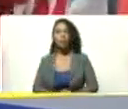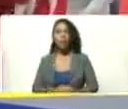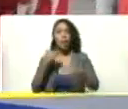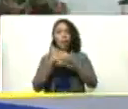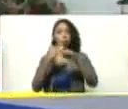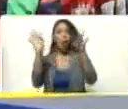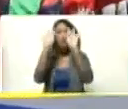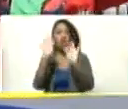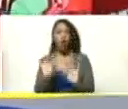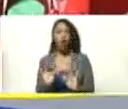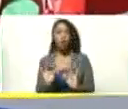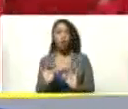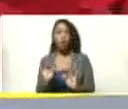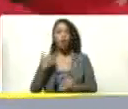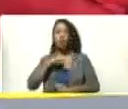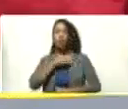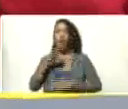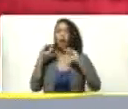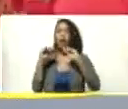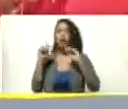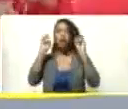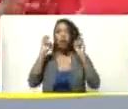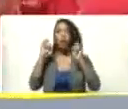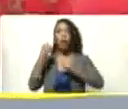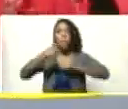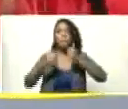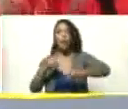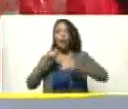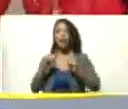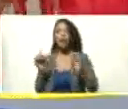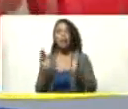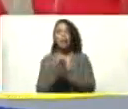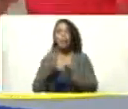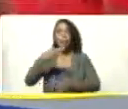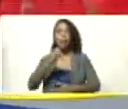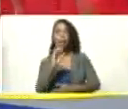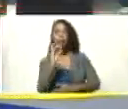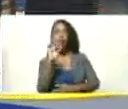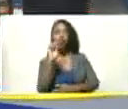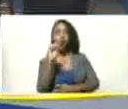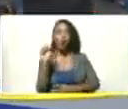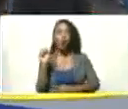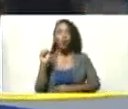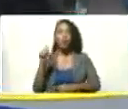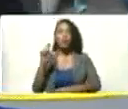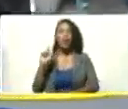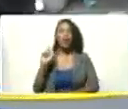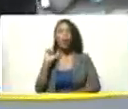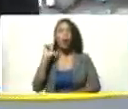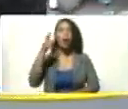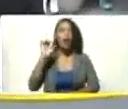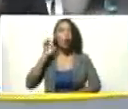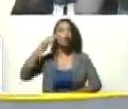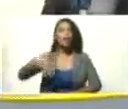Igualmente estamos hablando de la parranda de San Pedro de Guarena, Guarenas Guatire.